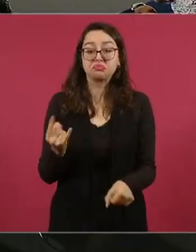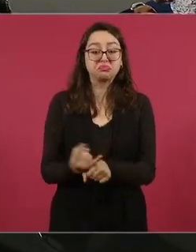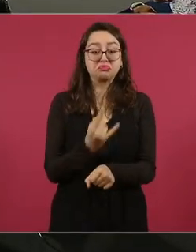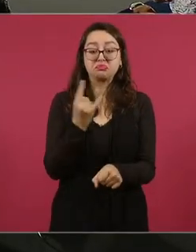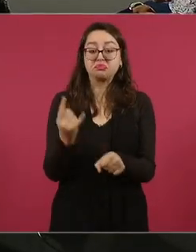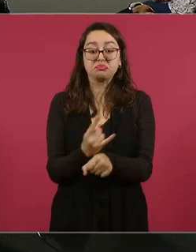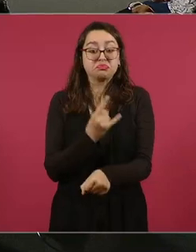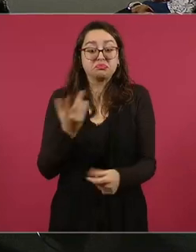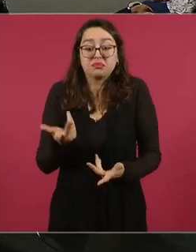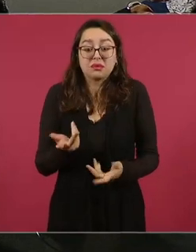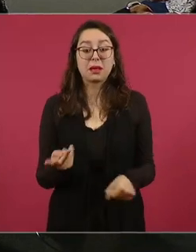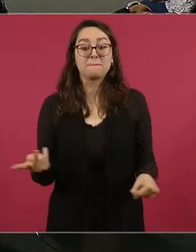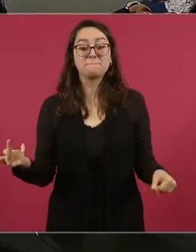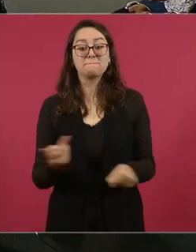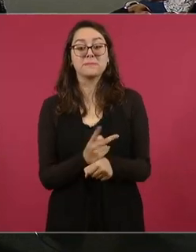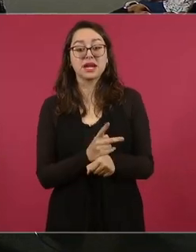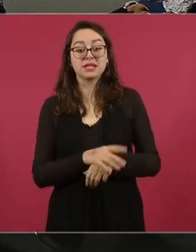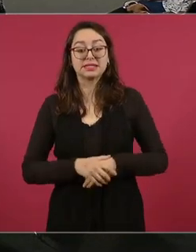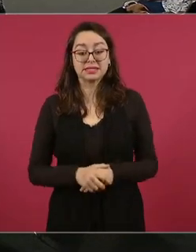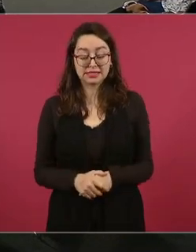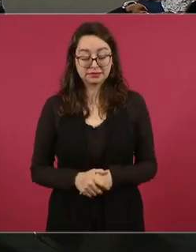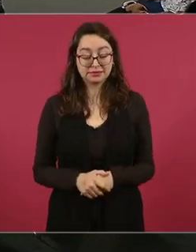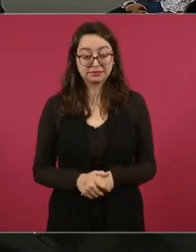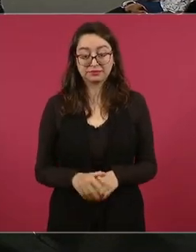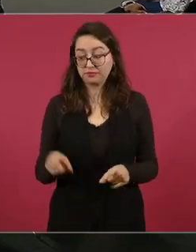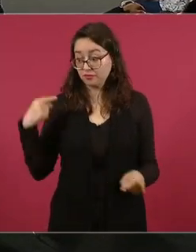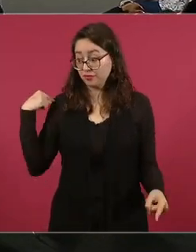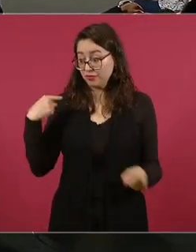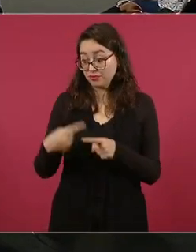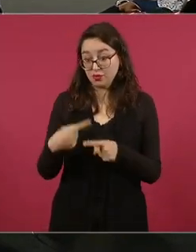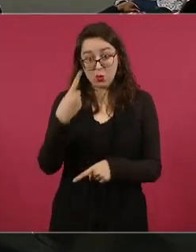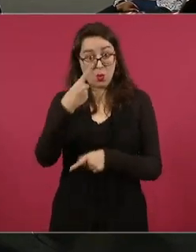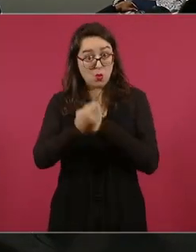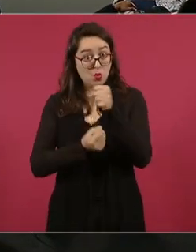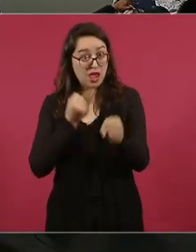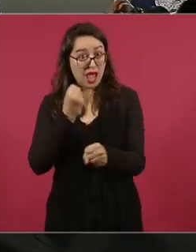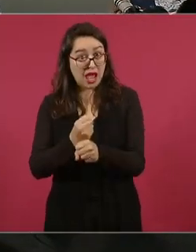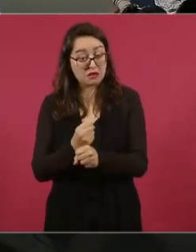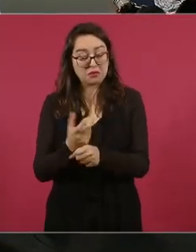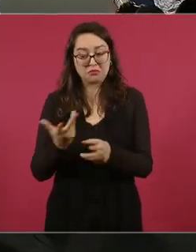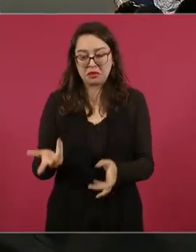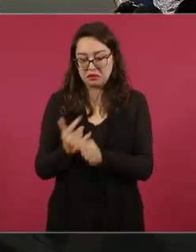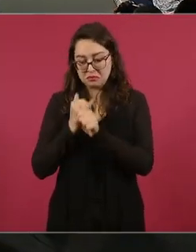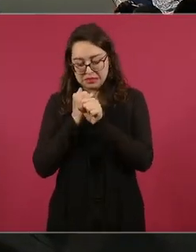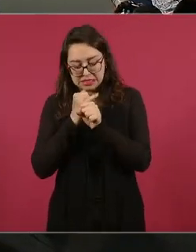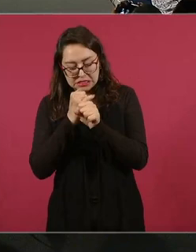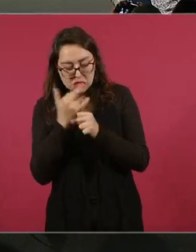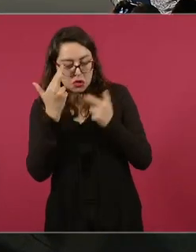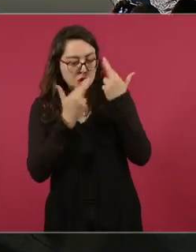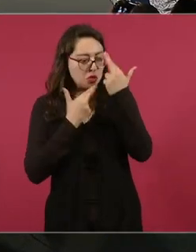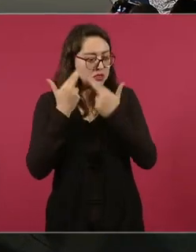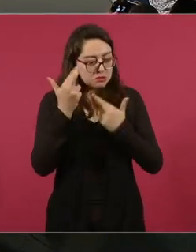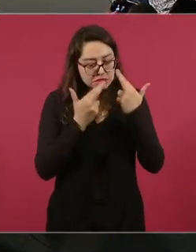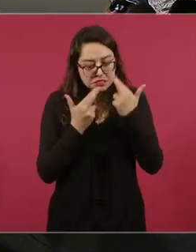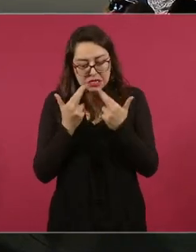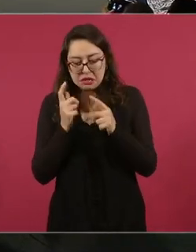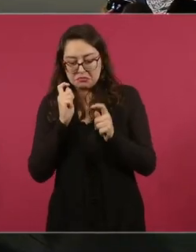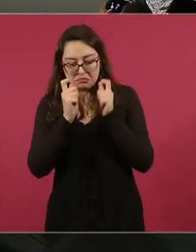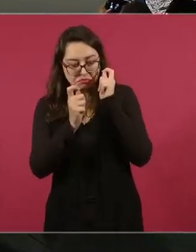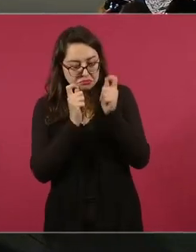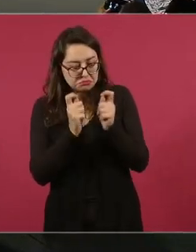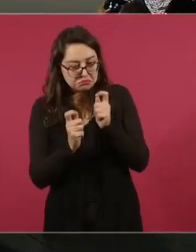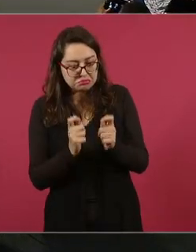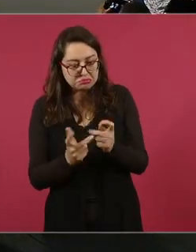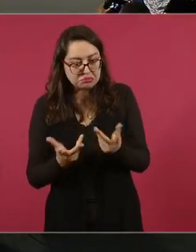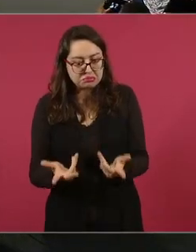Es decir, la información que se ha tenido, los avances en la investigación, incluso peritajes y materiales, han sido